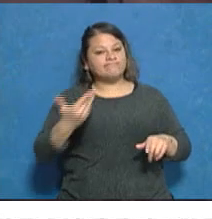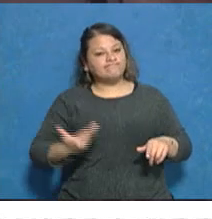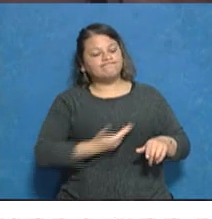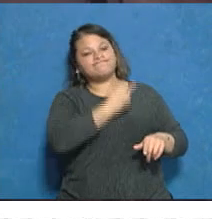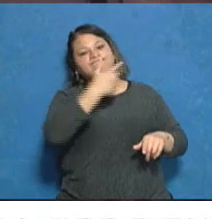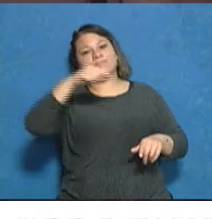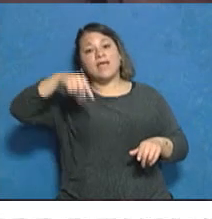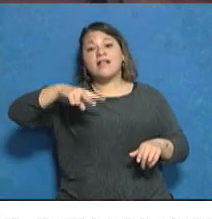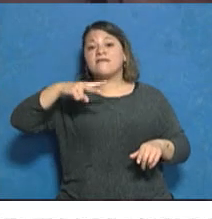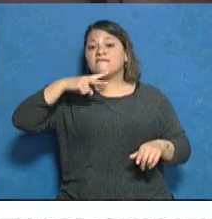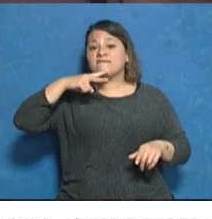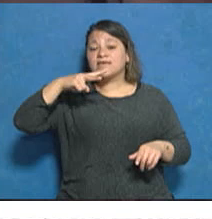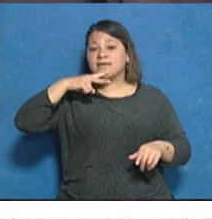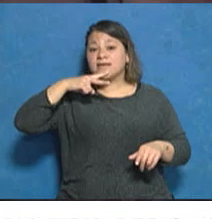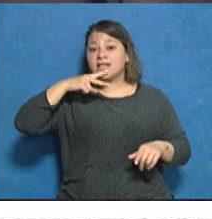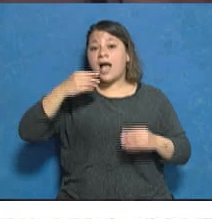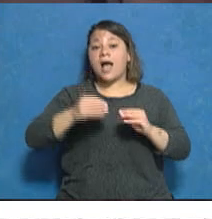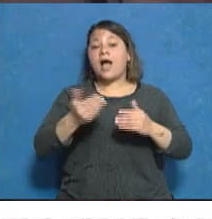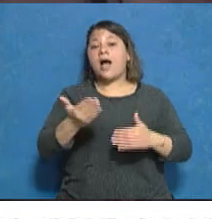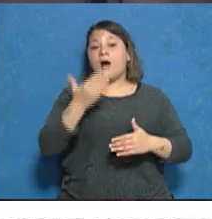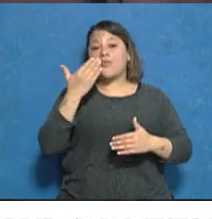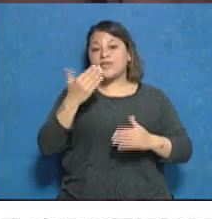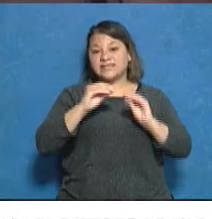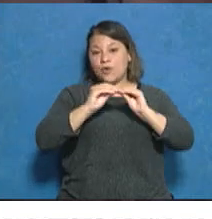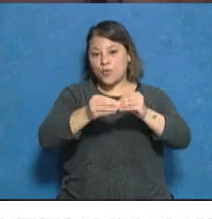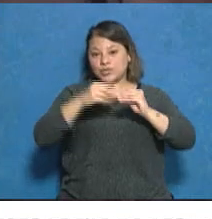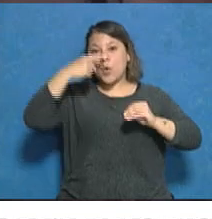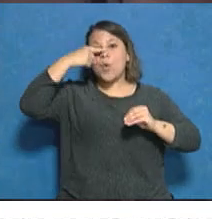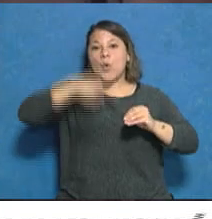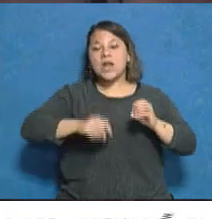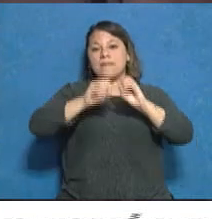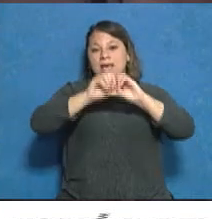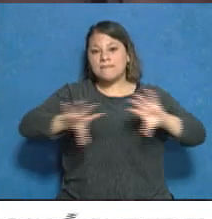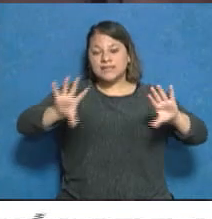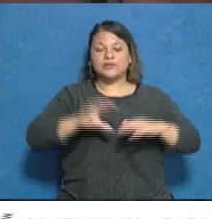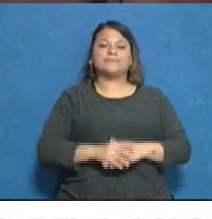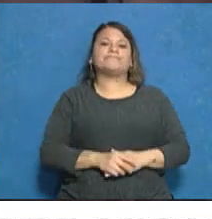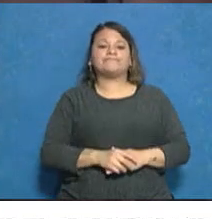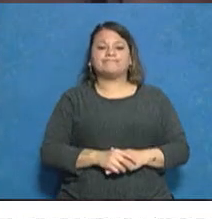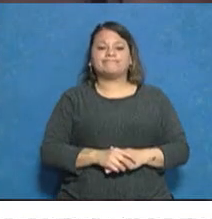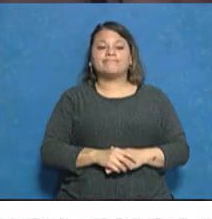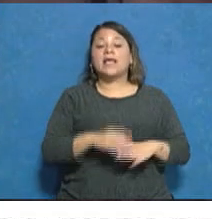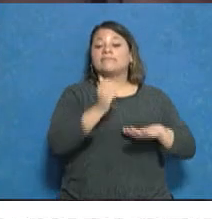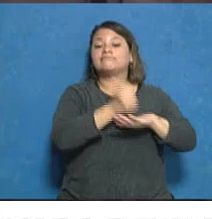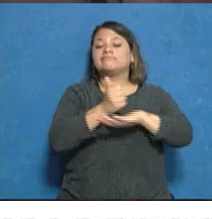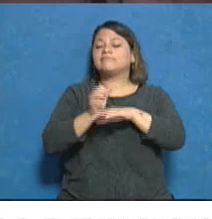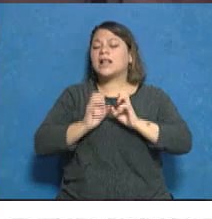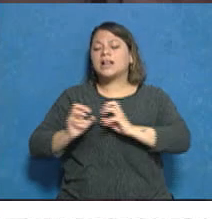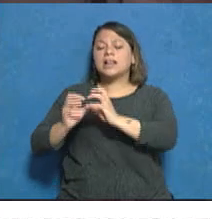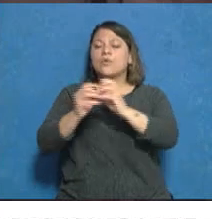viernes comenzó la última audiencia del juicio y el tribunal por estas horas debe decidir si